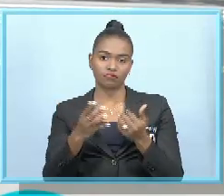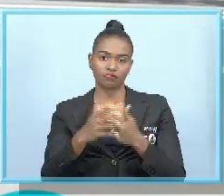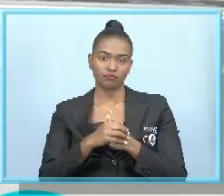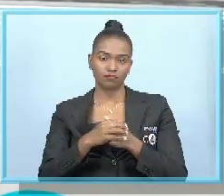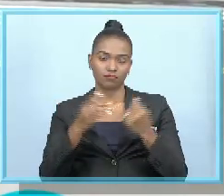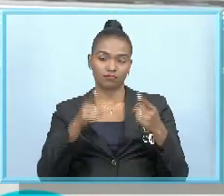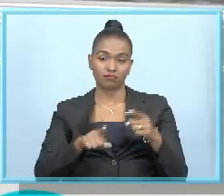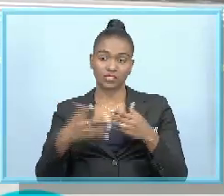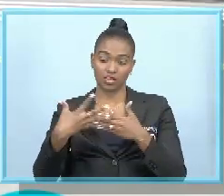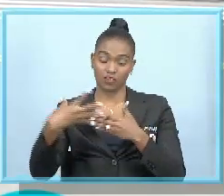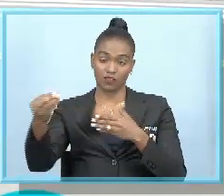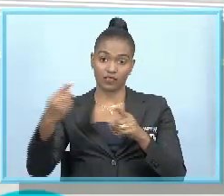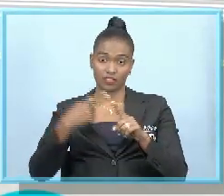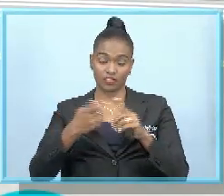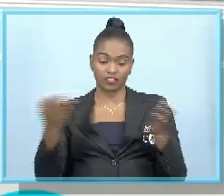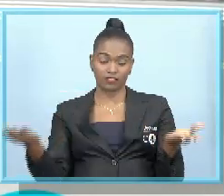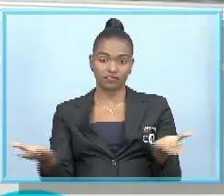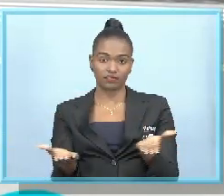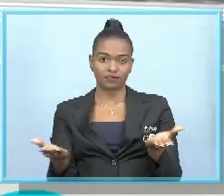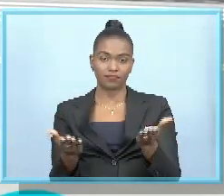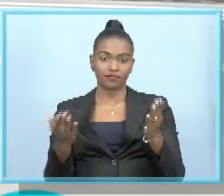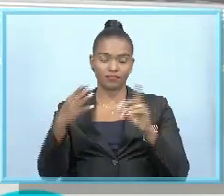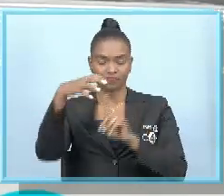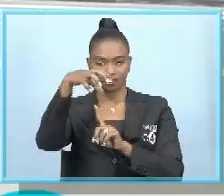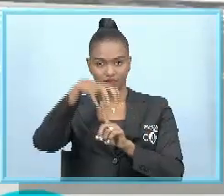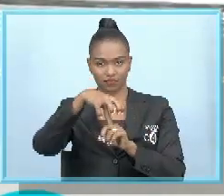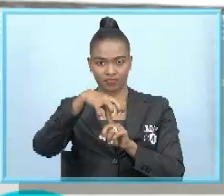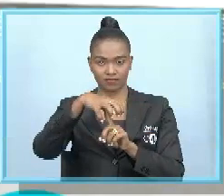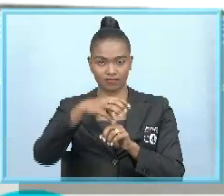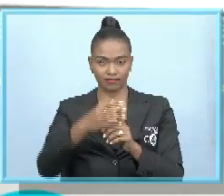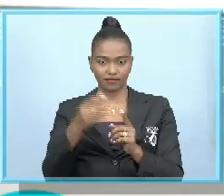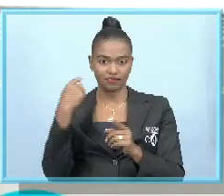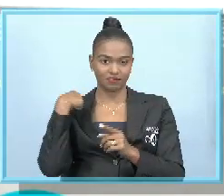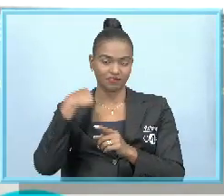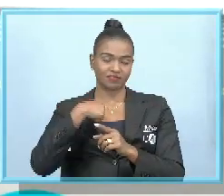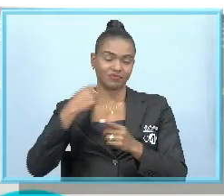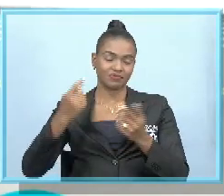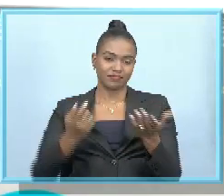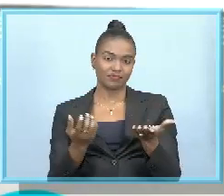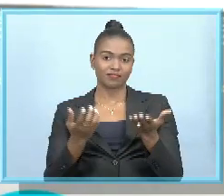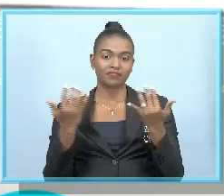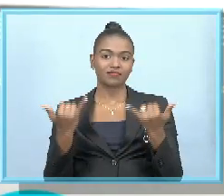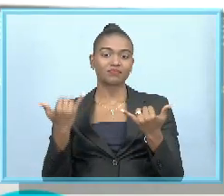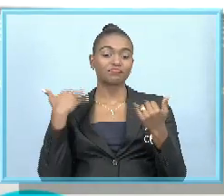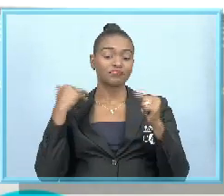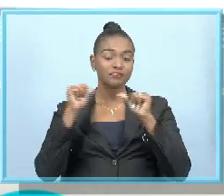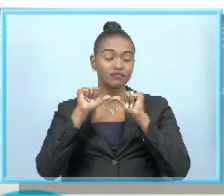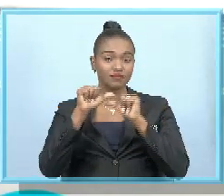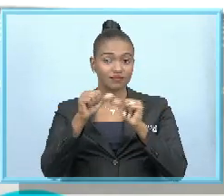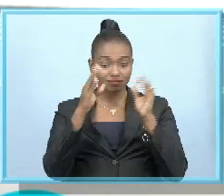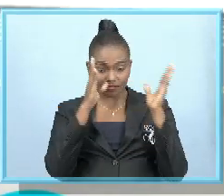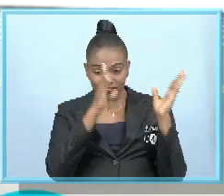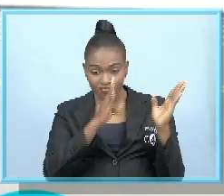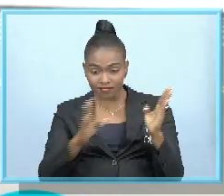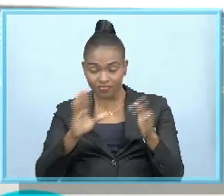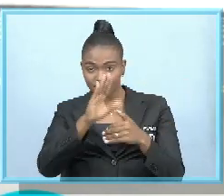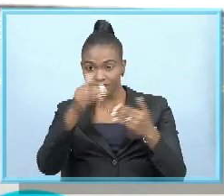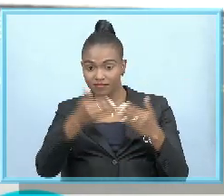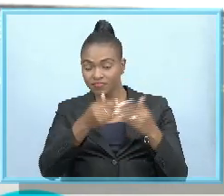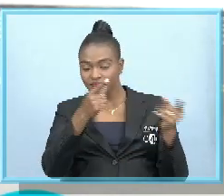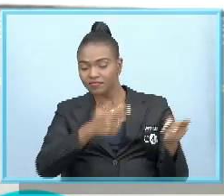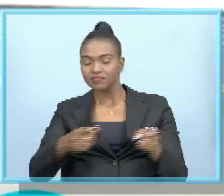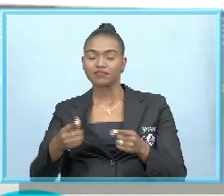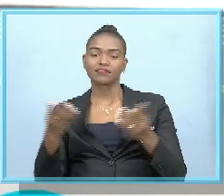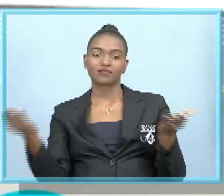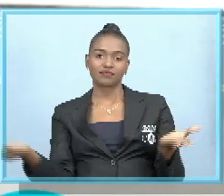se fue de aquí, de esta Casa de Gobierno. Nosotros, sin embargo, daremos seguimiento a todo lo que acontezca